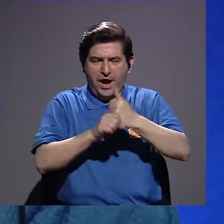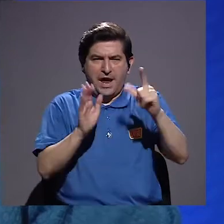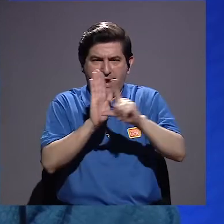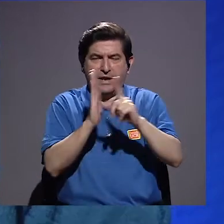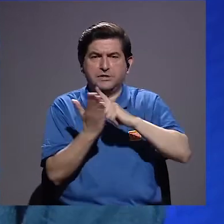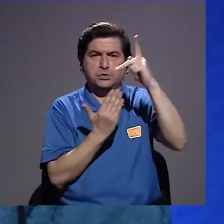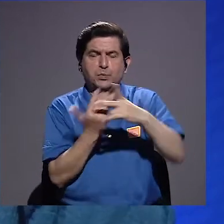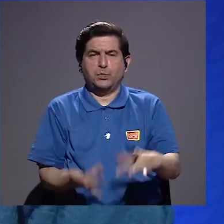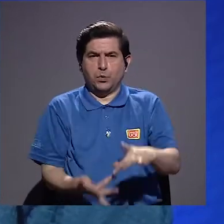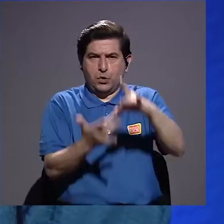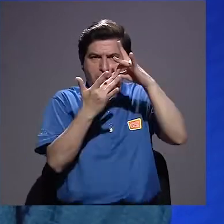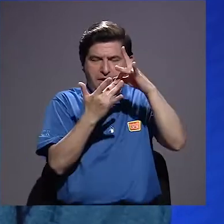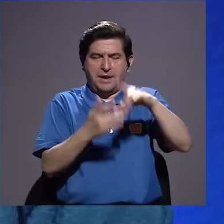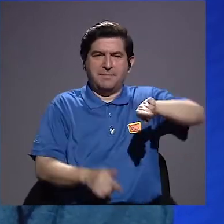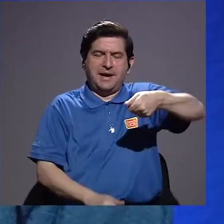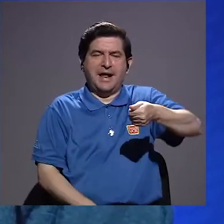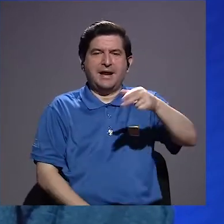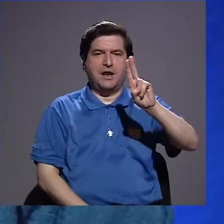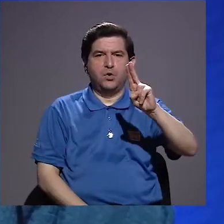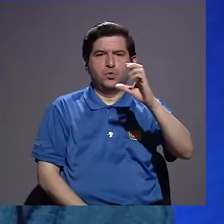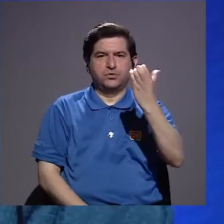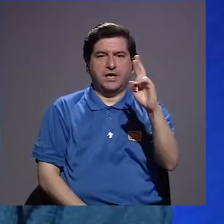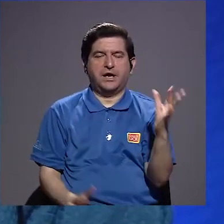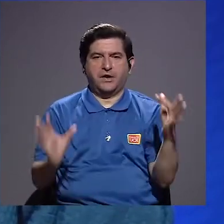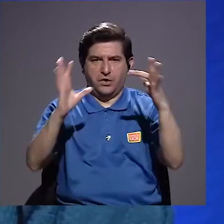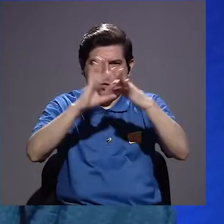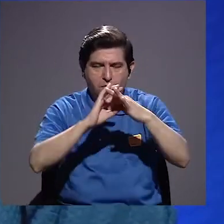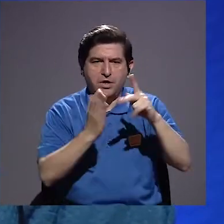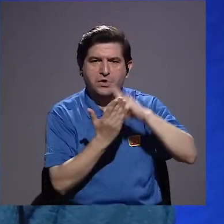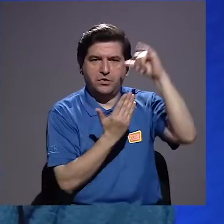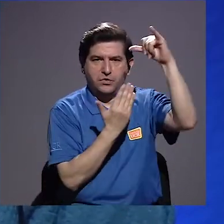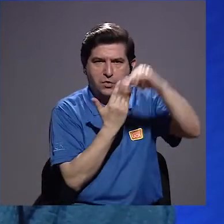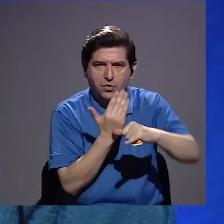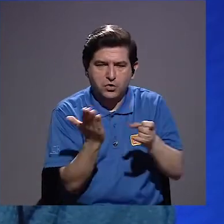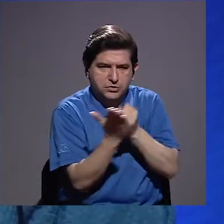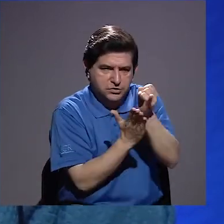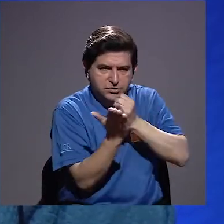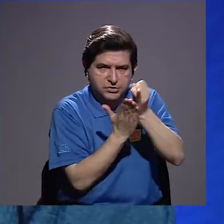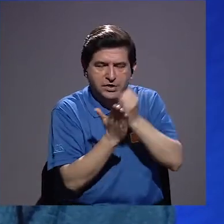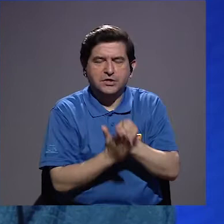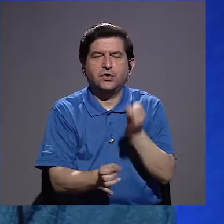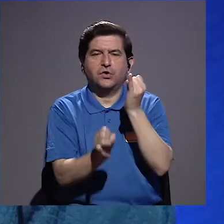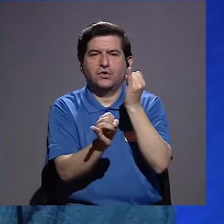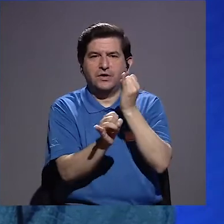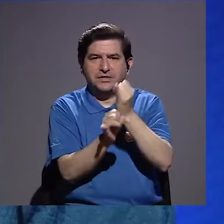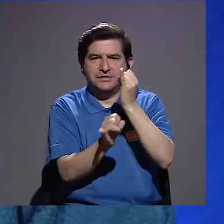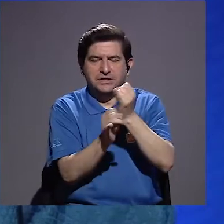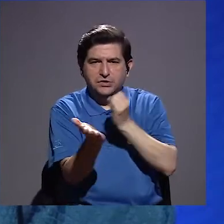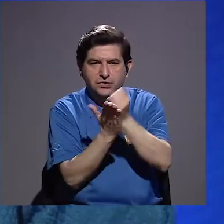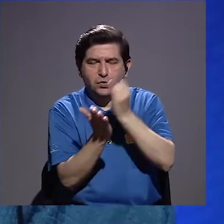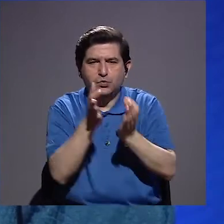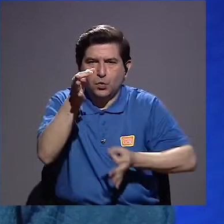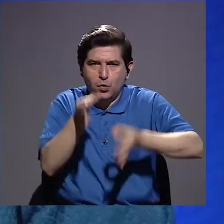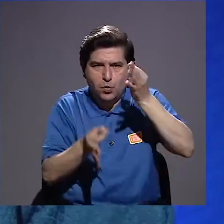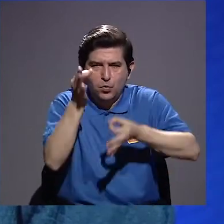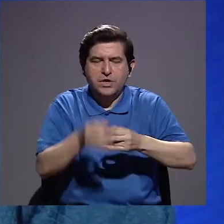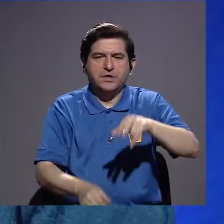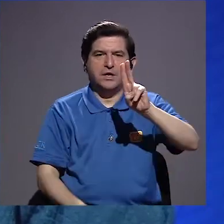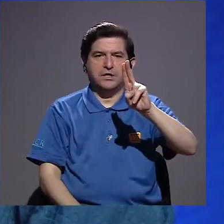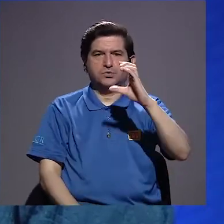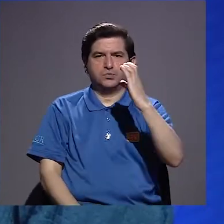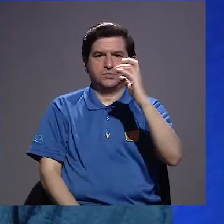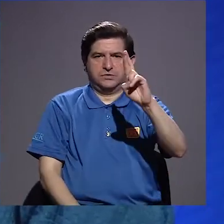Estamos en Mujeres de Ley, un programa especial de Canal UCR en alianza con el proyecto de investigación del Instituto de